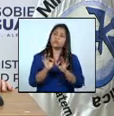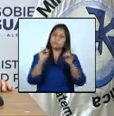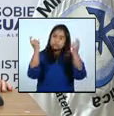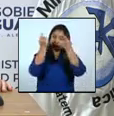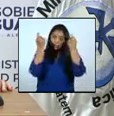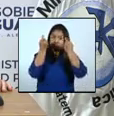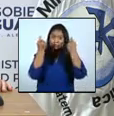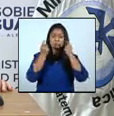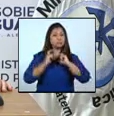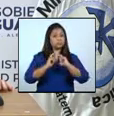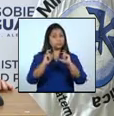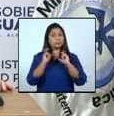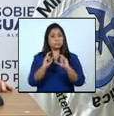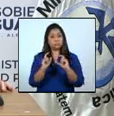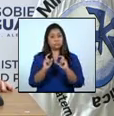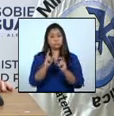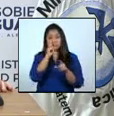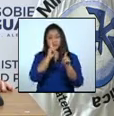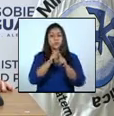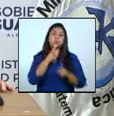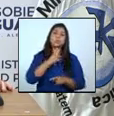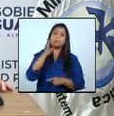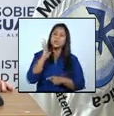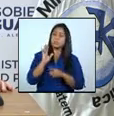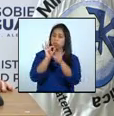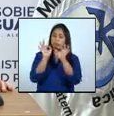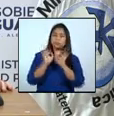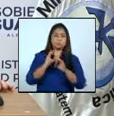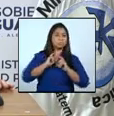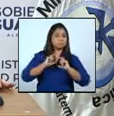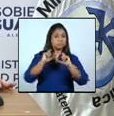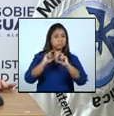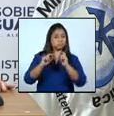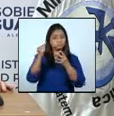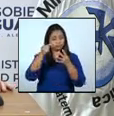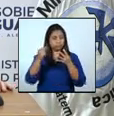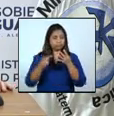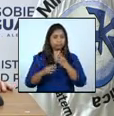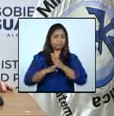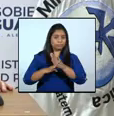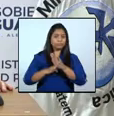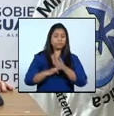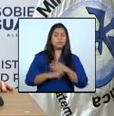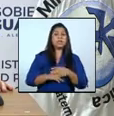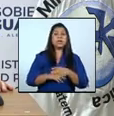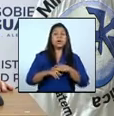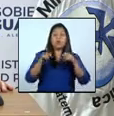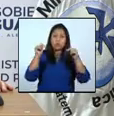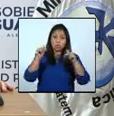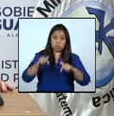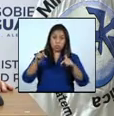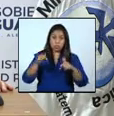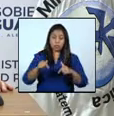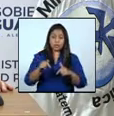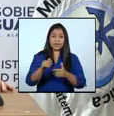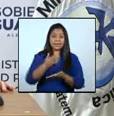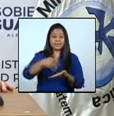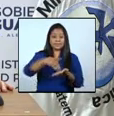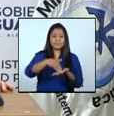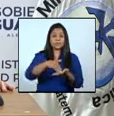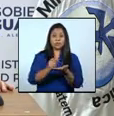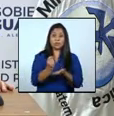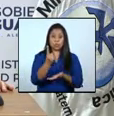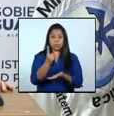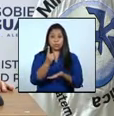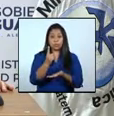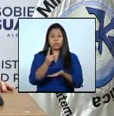es cuidándolos y cumpliendo las medidas de prevención. De hecho, hoy, del Centro de Atención Punto